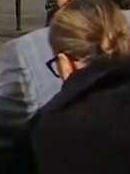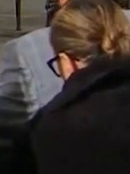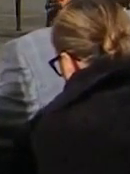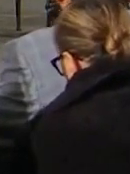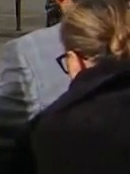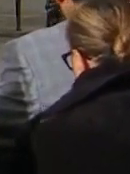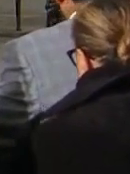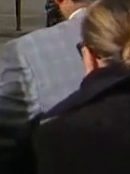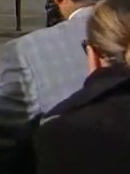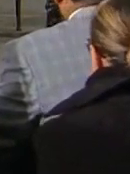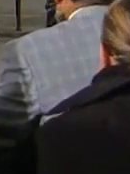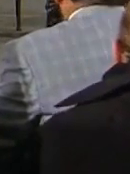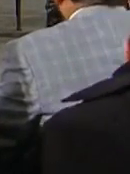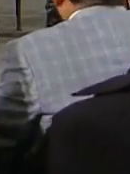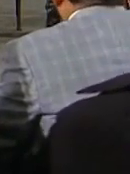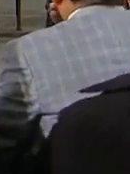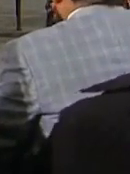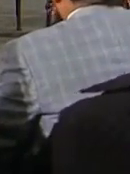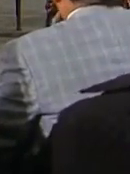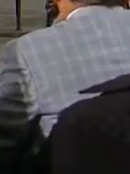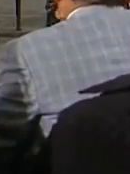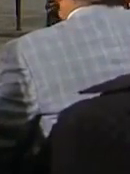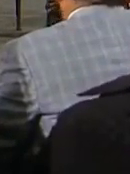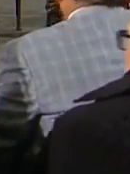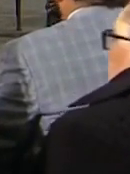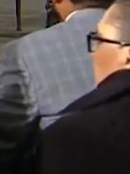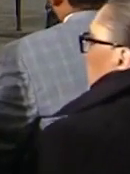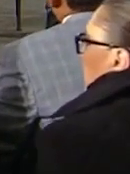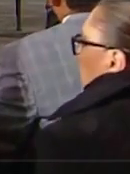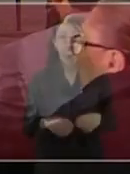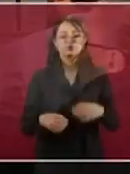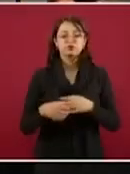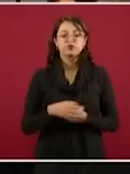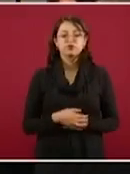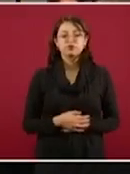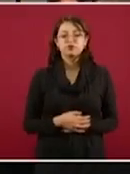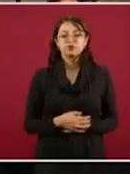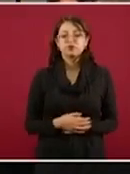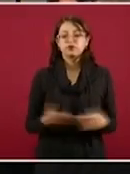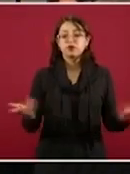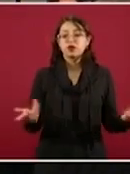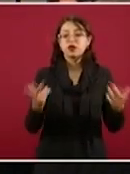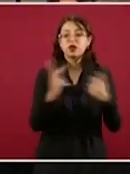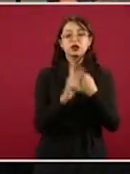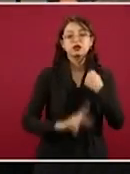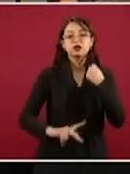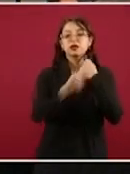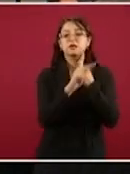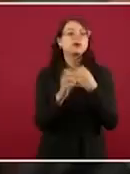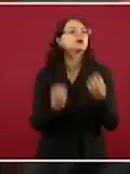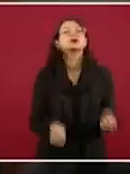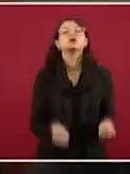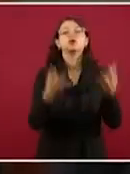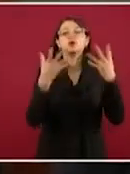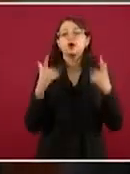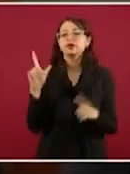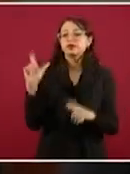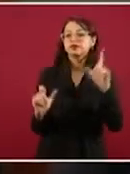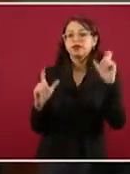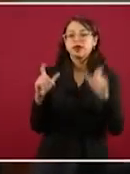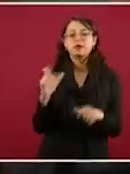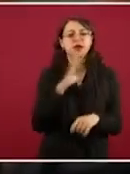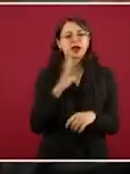armas, preguntaría, ¿cuál es la cantidad de armas que se tienen en el país actualmente de manera legal y cuál